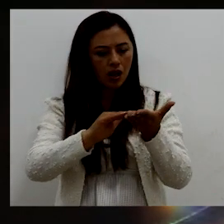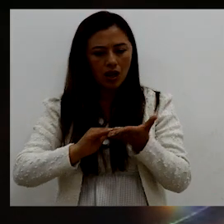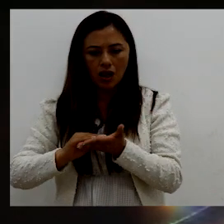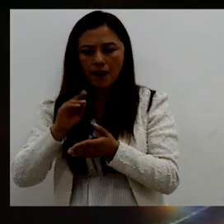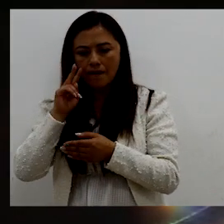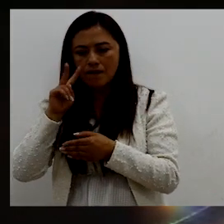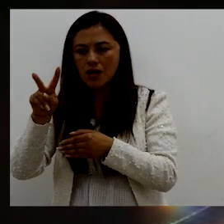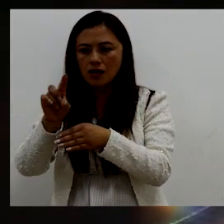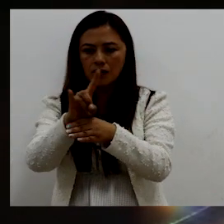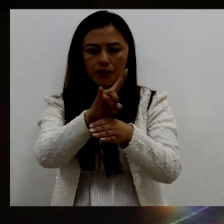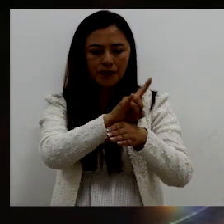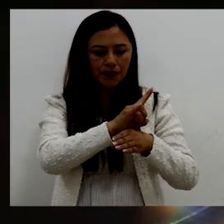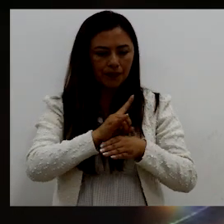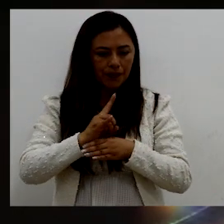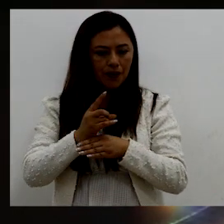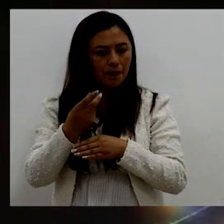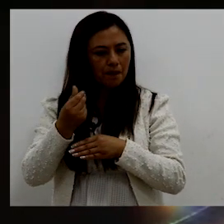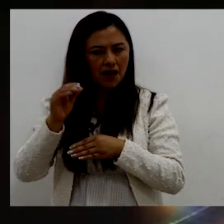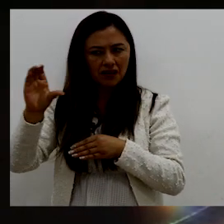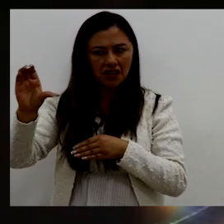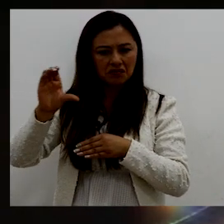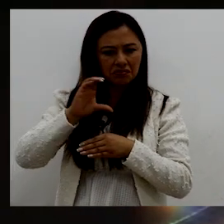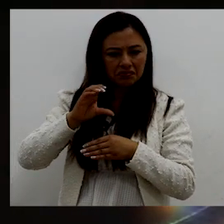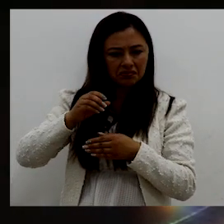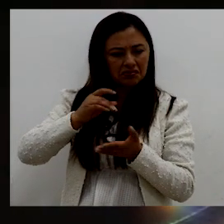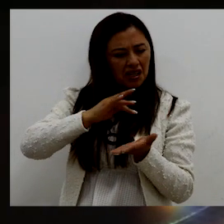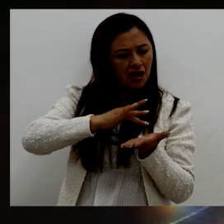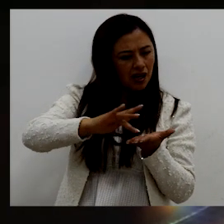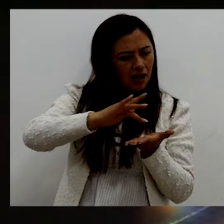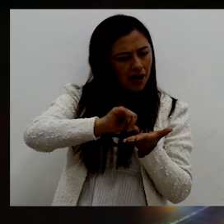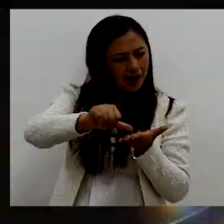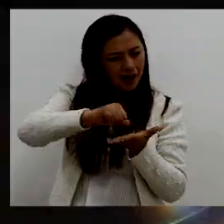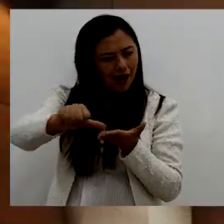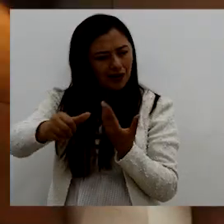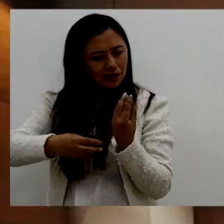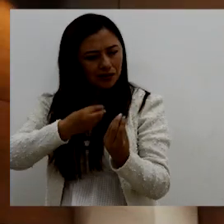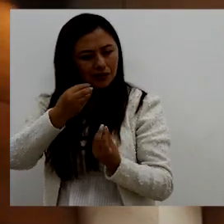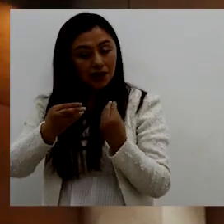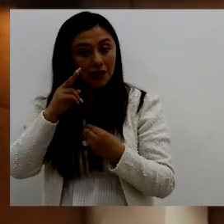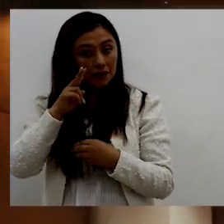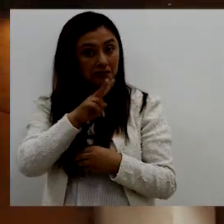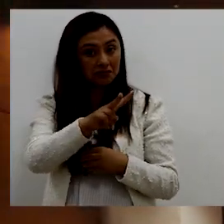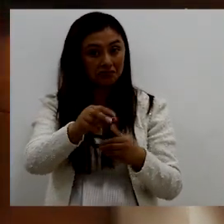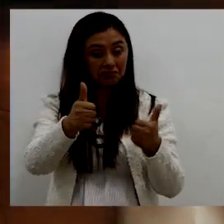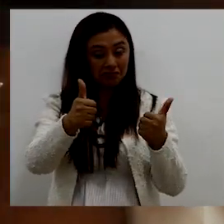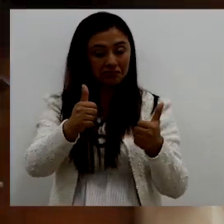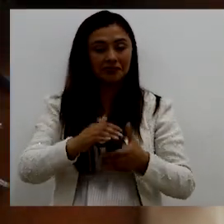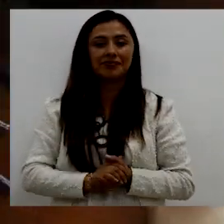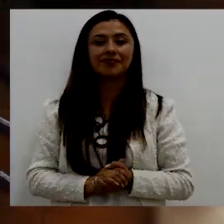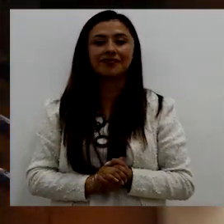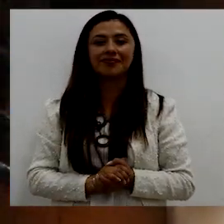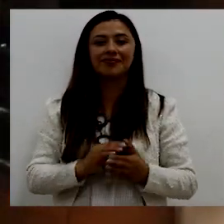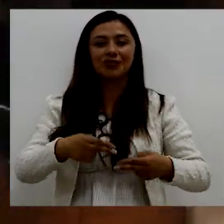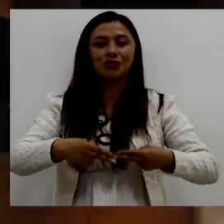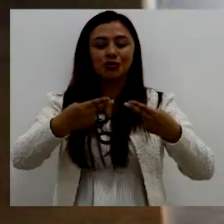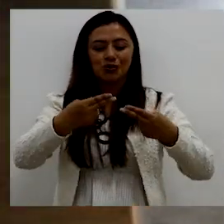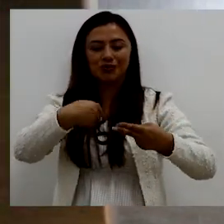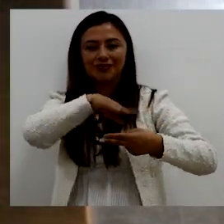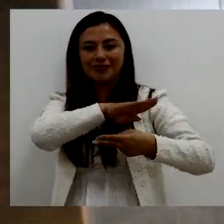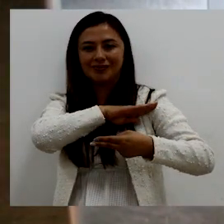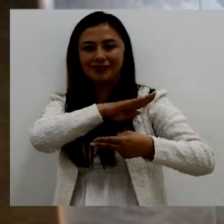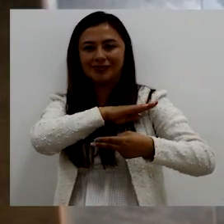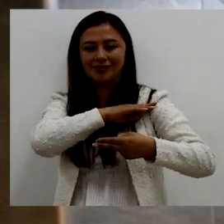su restauración gracias a los recursos de las regalías y de la Administración Municipal. La Alcaldía Mayor de Tunja recibió la visita